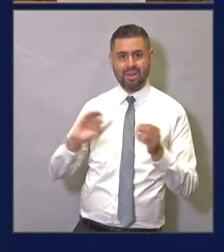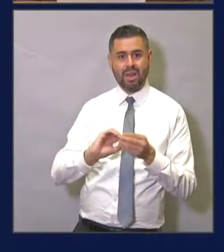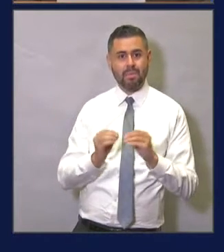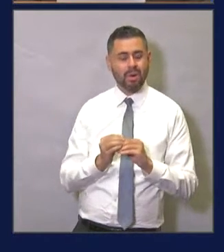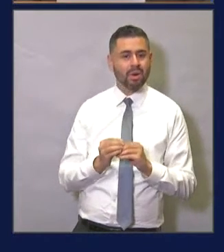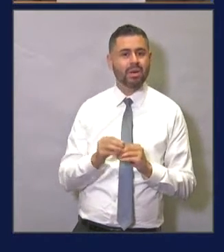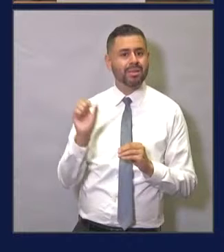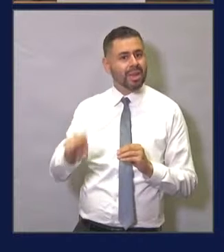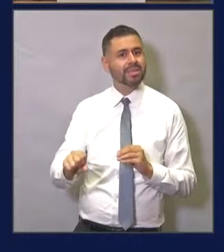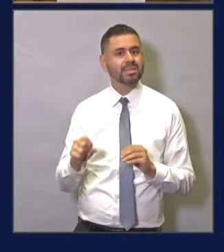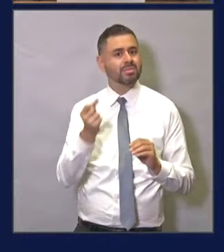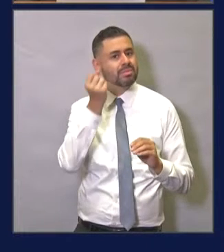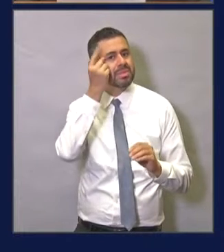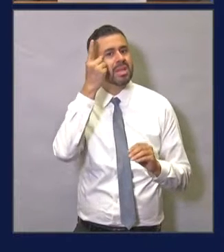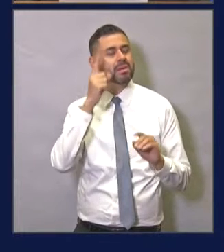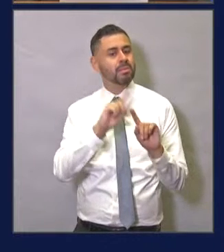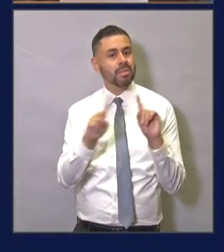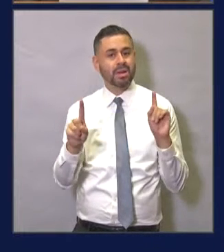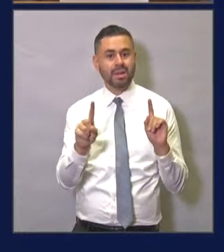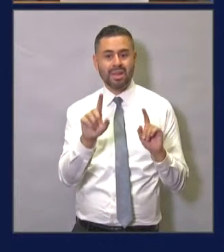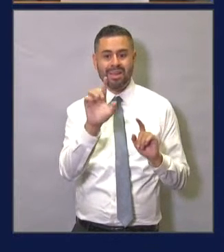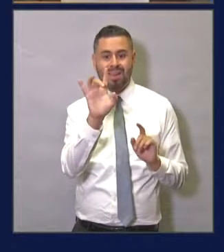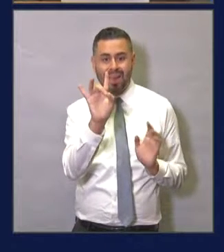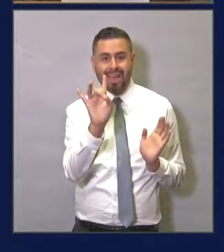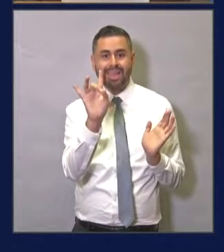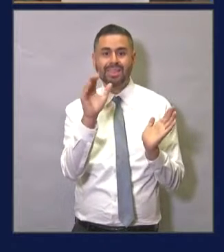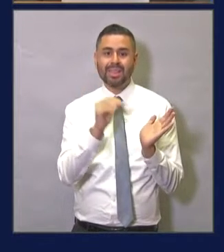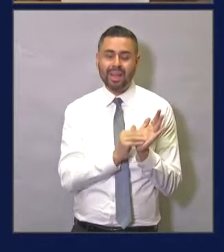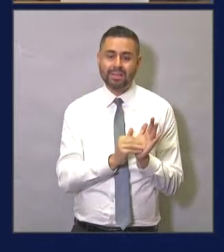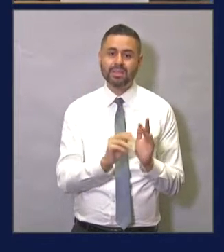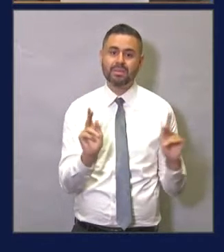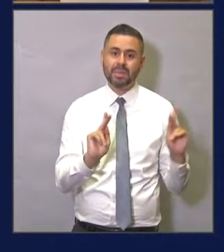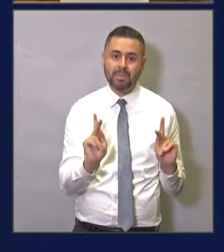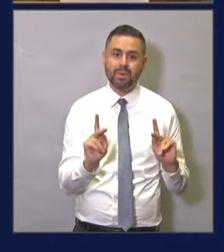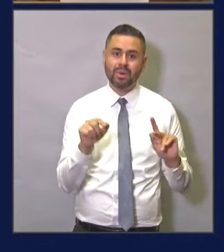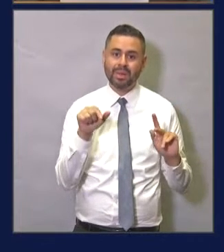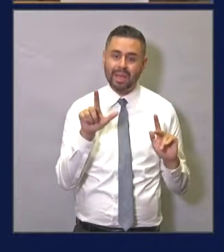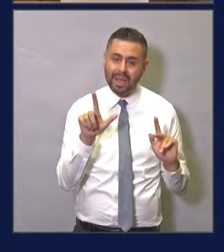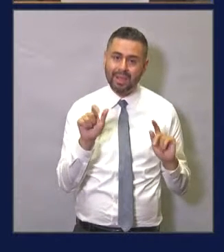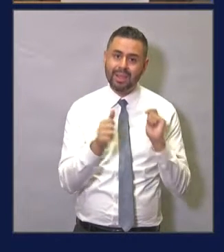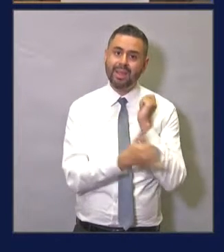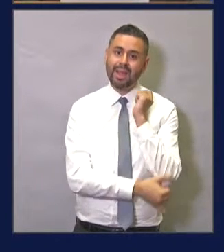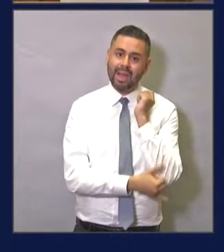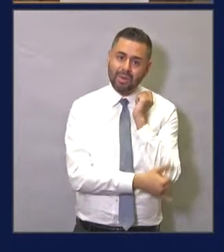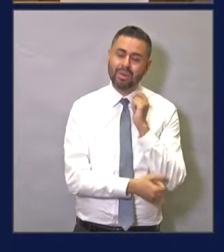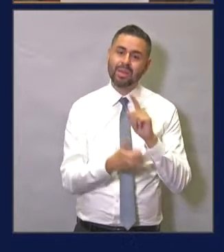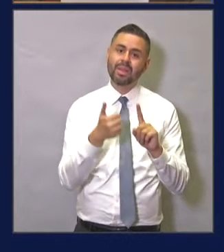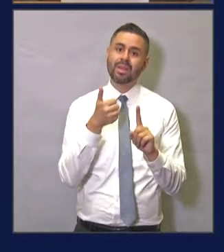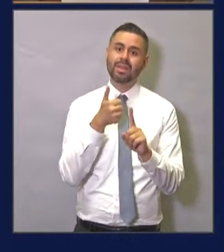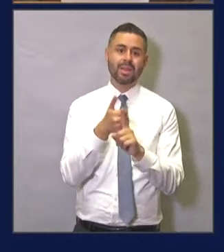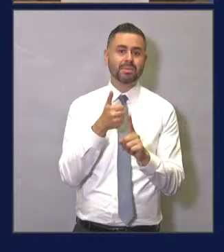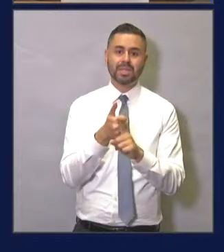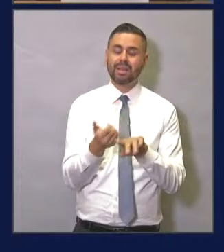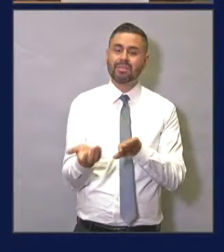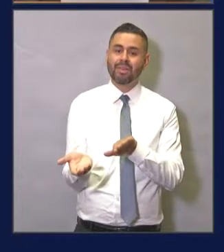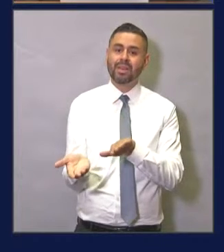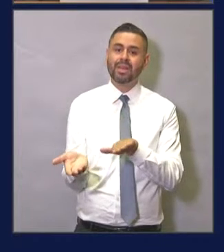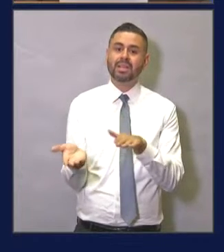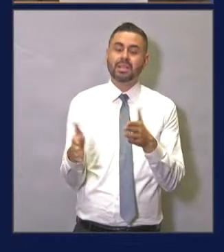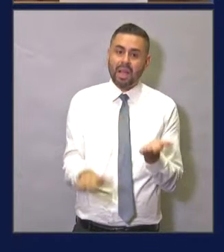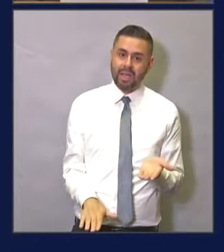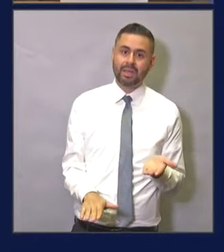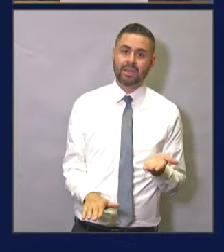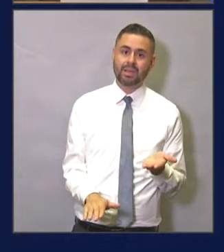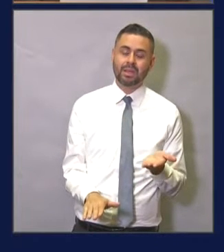terrible es de que más de 8,000 personas queridas de nuestras comunidades y familias no van a regresar y